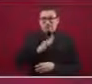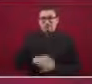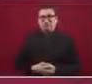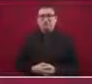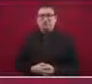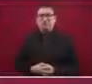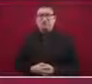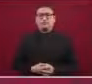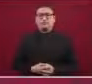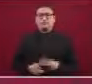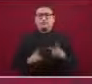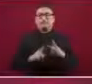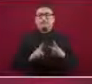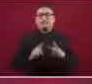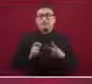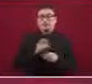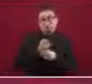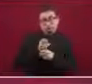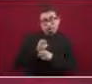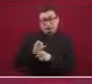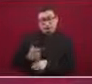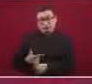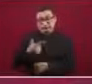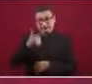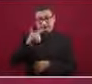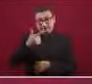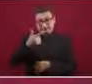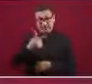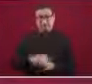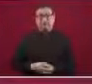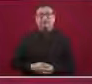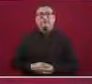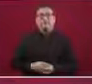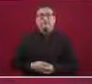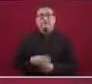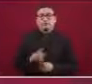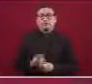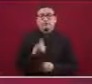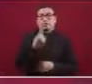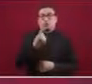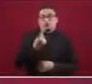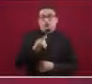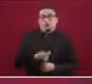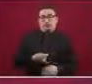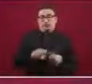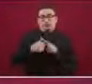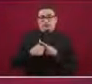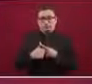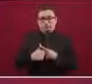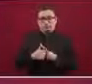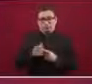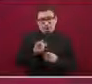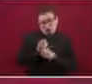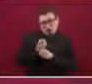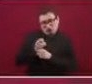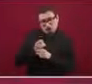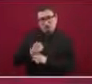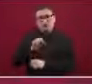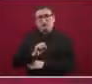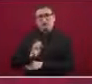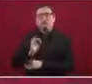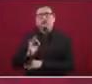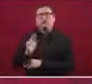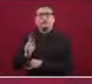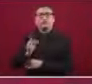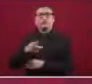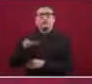2. De esas 7 investigaciones que hoy reportamos, la primera de las cuales se abrió en nuestra Secretaría de la Función